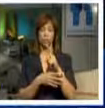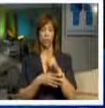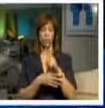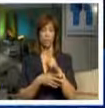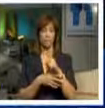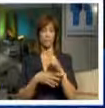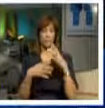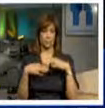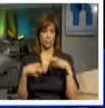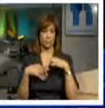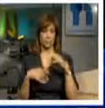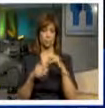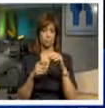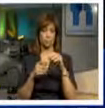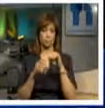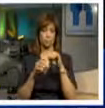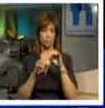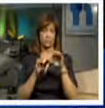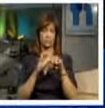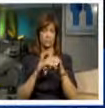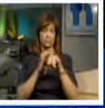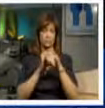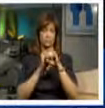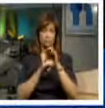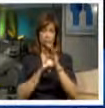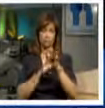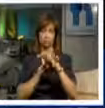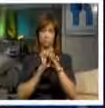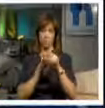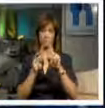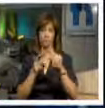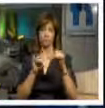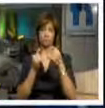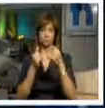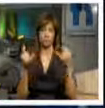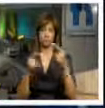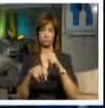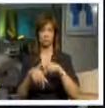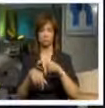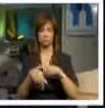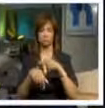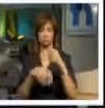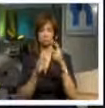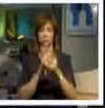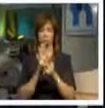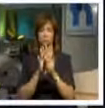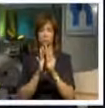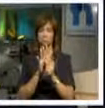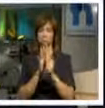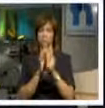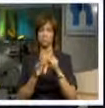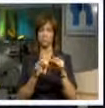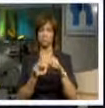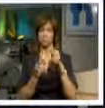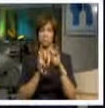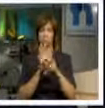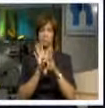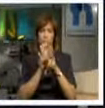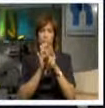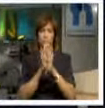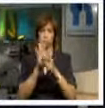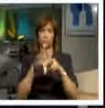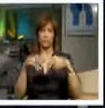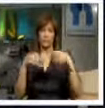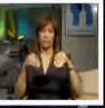cámaras diminutas que se pueden colocar de forma inalámbrica en un período de tiempo temporal luego esas imágenes esos vídeos se